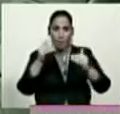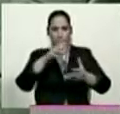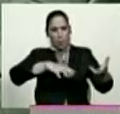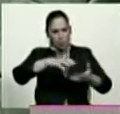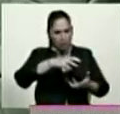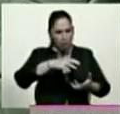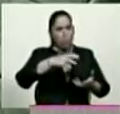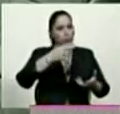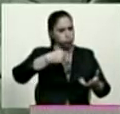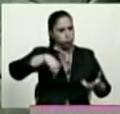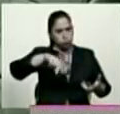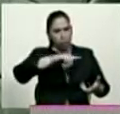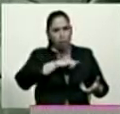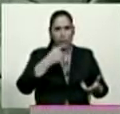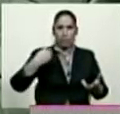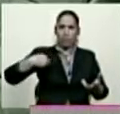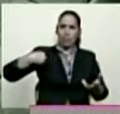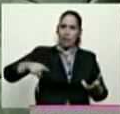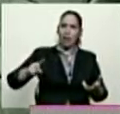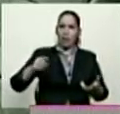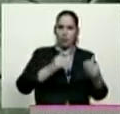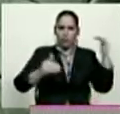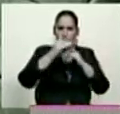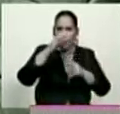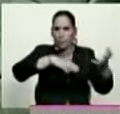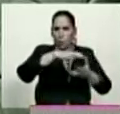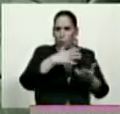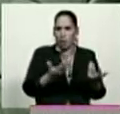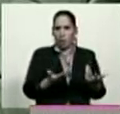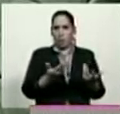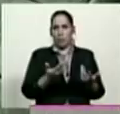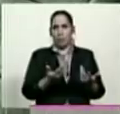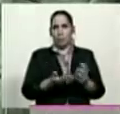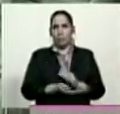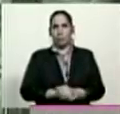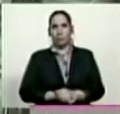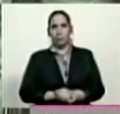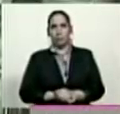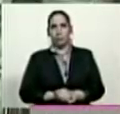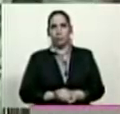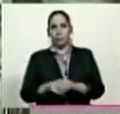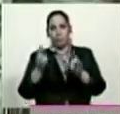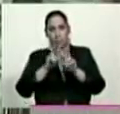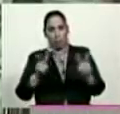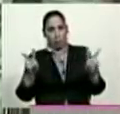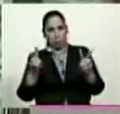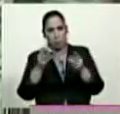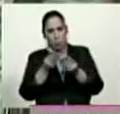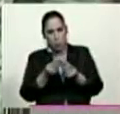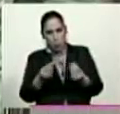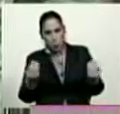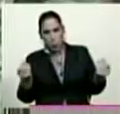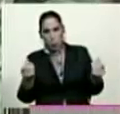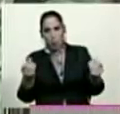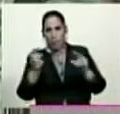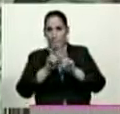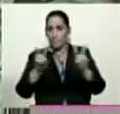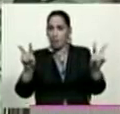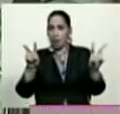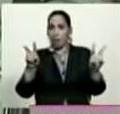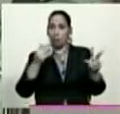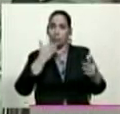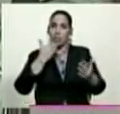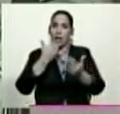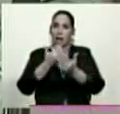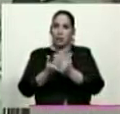tenemos, superando los problemas que surgen en paz. Y la paz gracias a